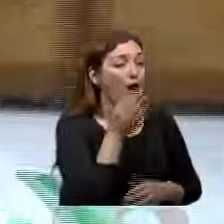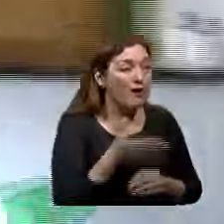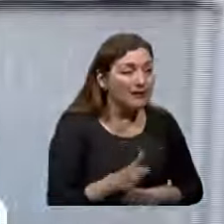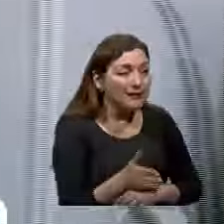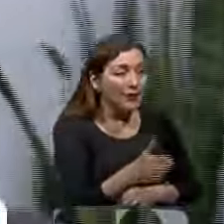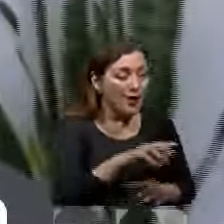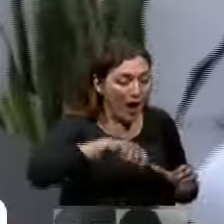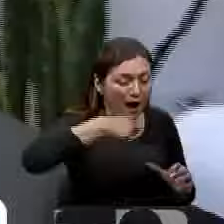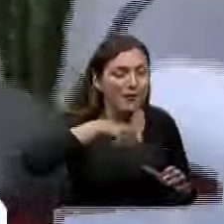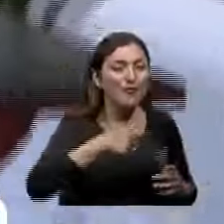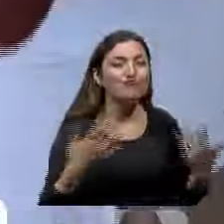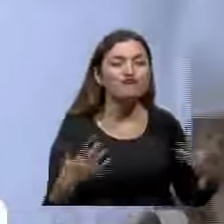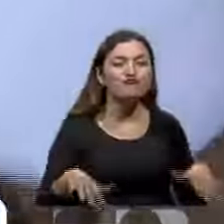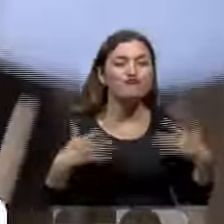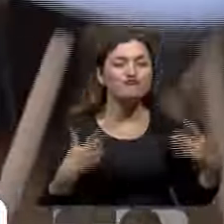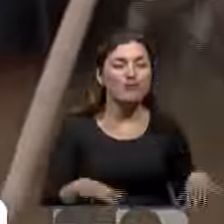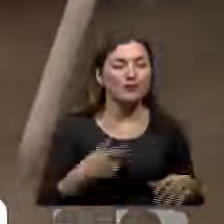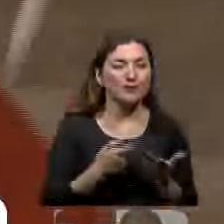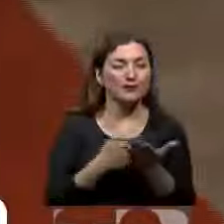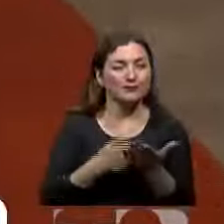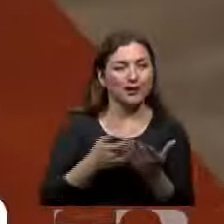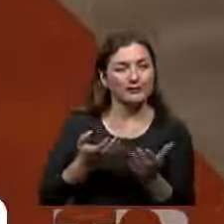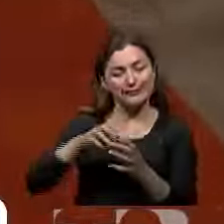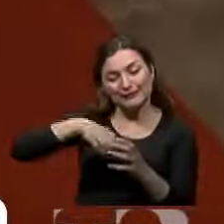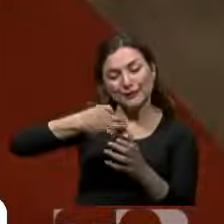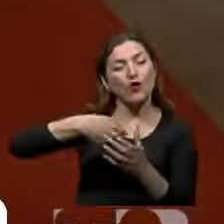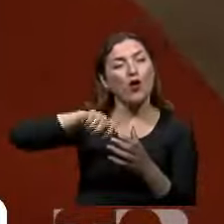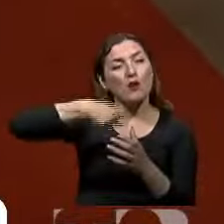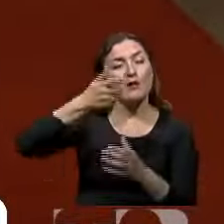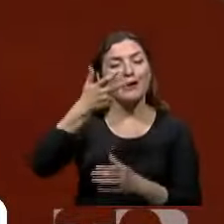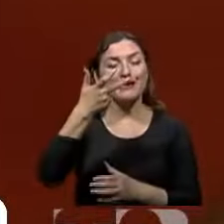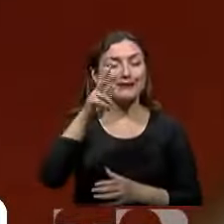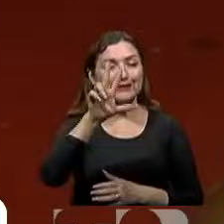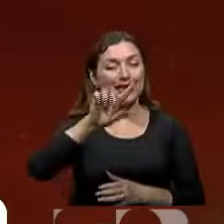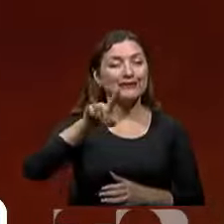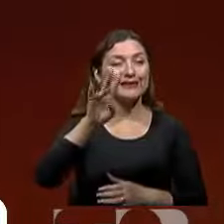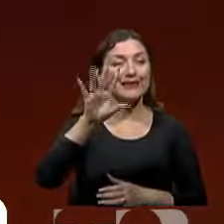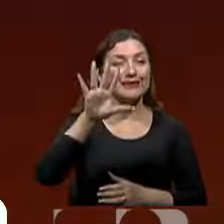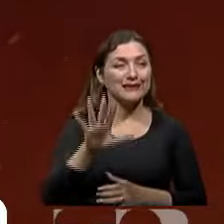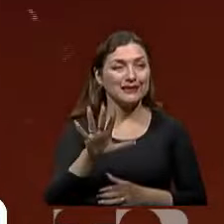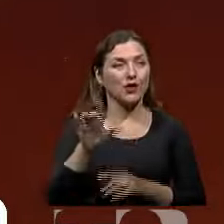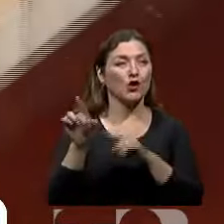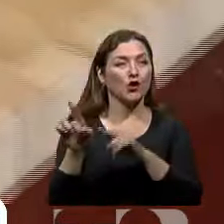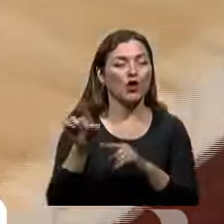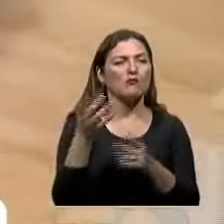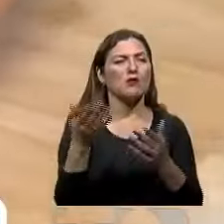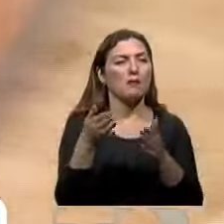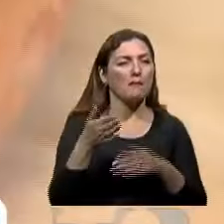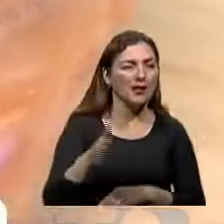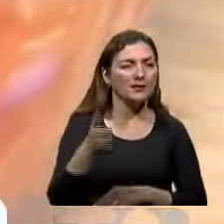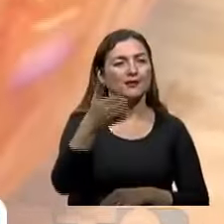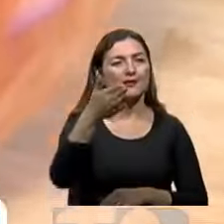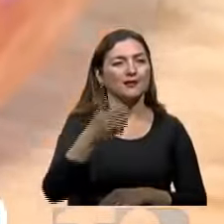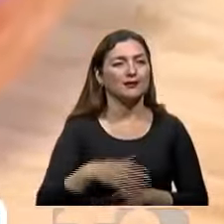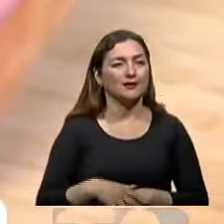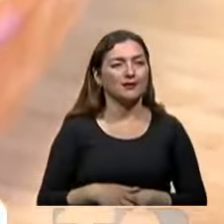encebollado, tenemos también el ceviche. Este es un ceviche, por ejemplo, que tiene un costo de $3.75, es un ceviche junior a base de pescado.